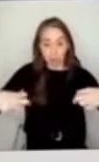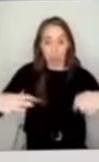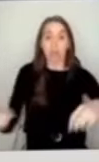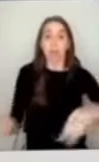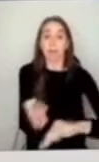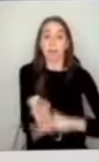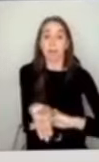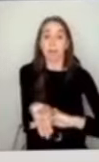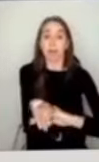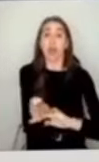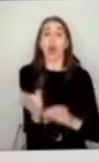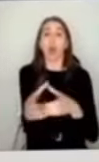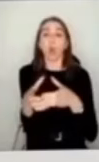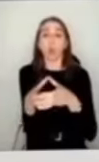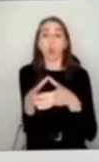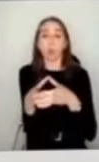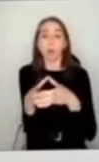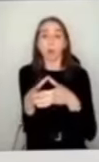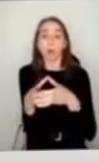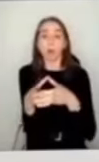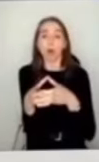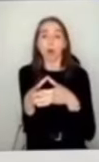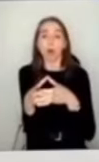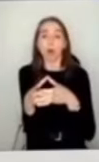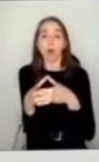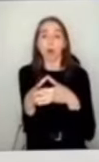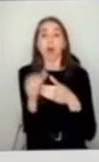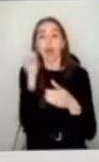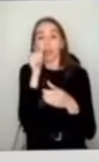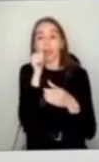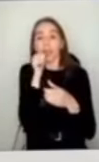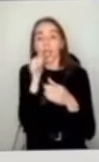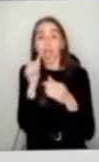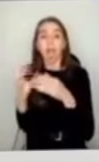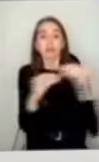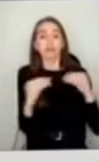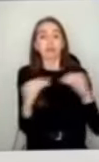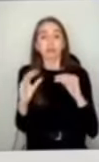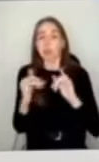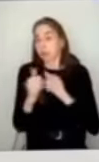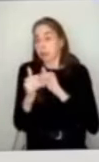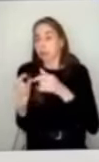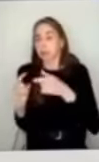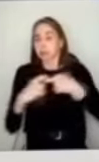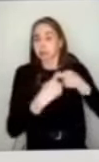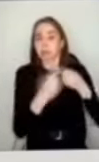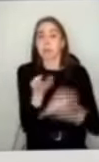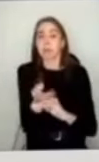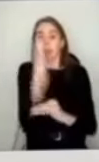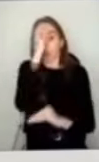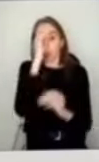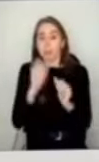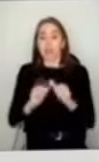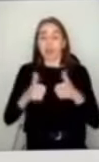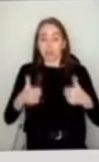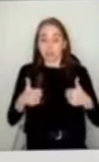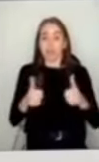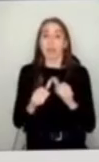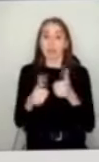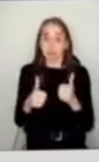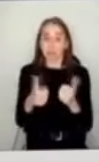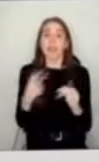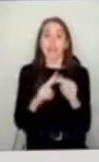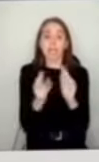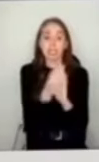grupo que tenemos de conexión cotidiana, han solicitado un pronunciamiento de la mesa y la mesa ha hecho una propuesta de